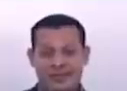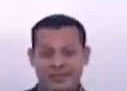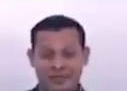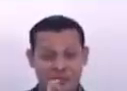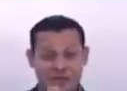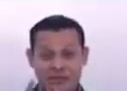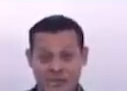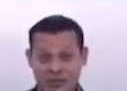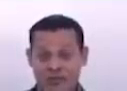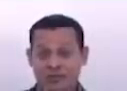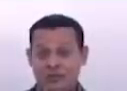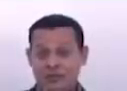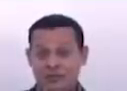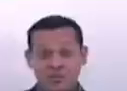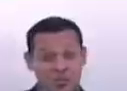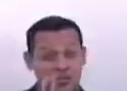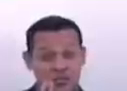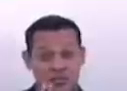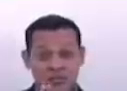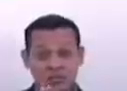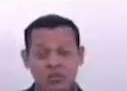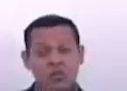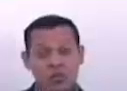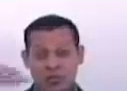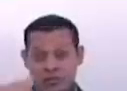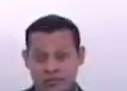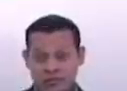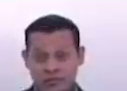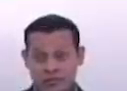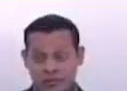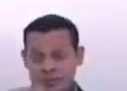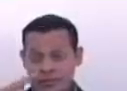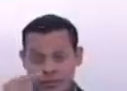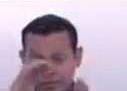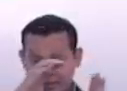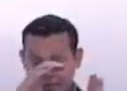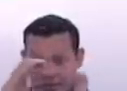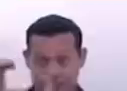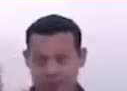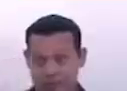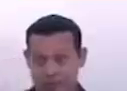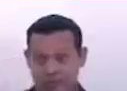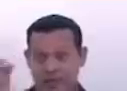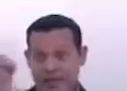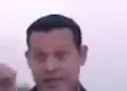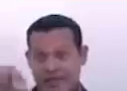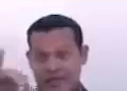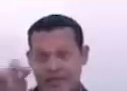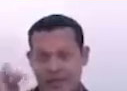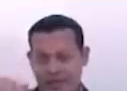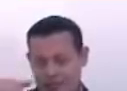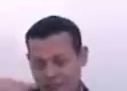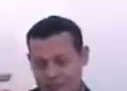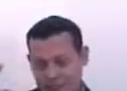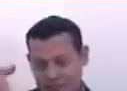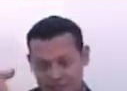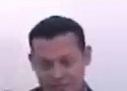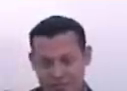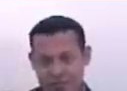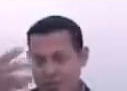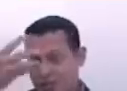con la venia del presidente, si me lo permite, vamos a rebautizar la esquina. Yo le quiero poner la esquina del